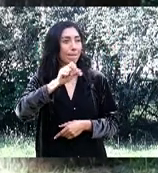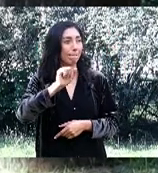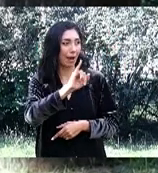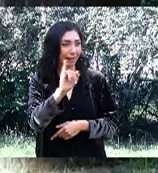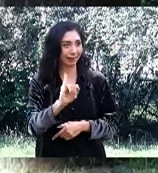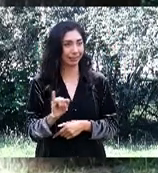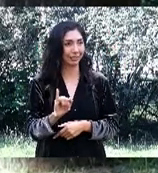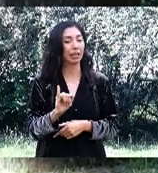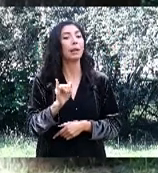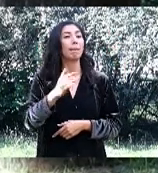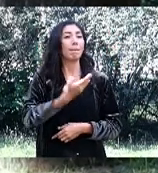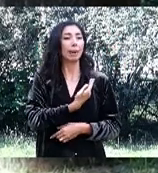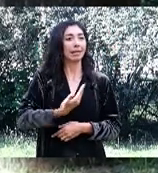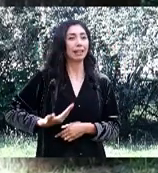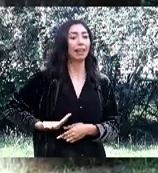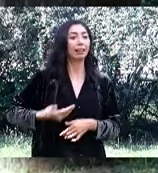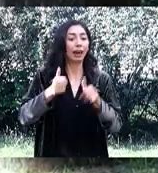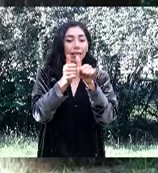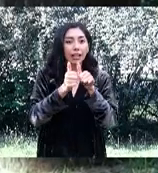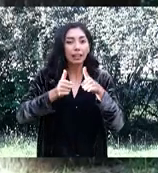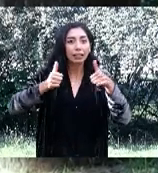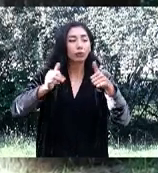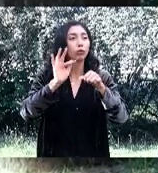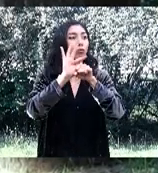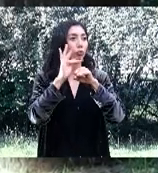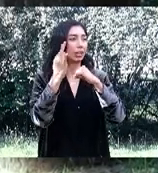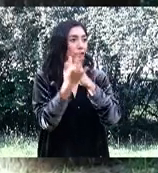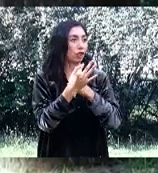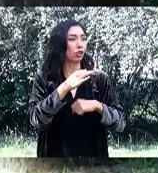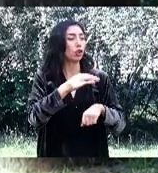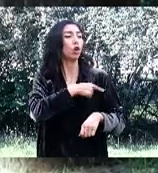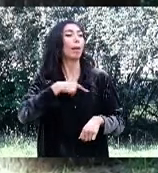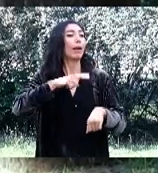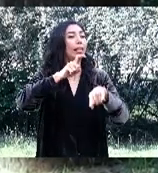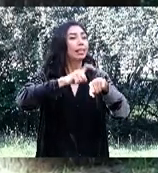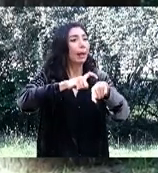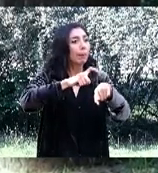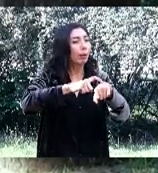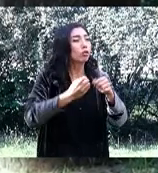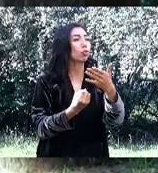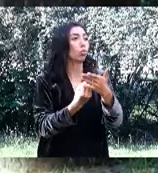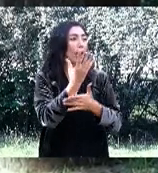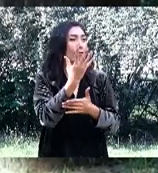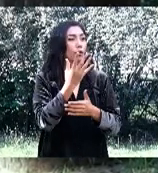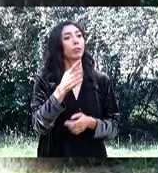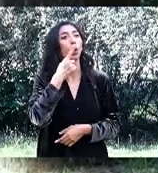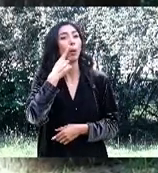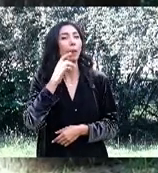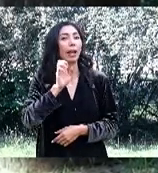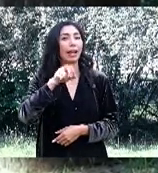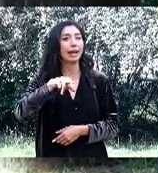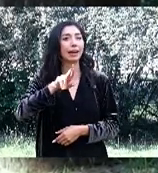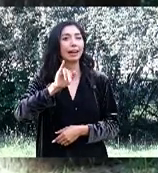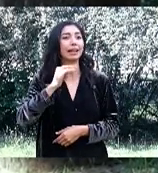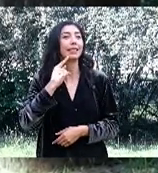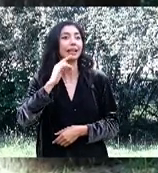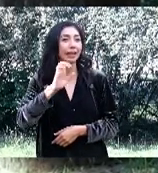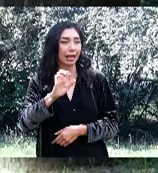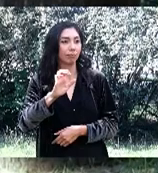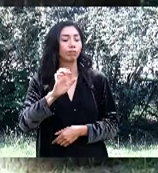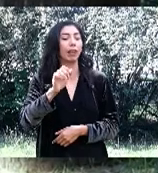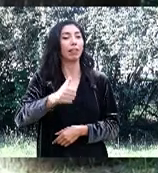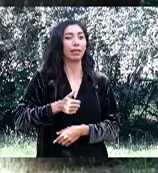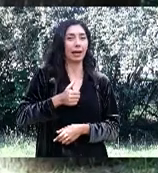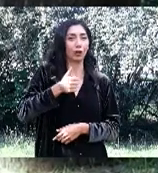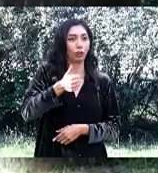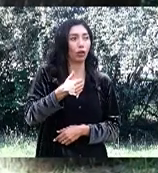presidenta del directorio de la fundación tiempos nuevos a Enrique Rivera nuestro director ejecutivo del centro interactivo